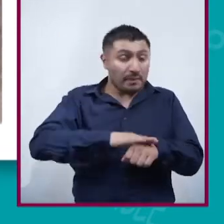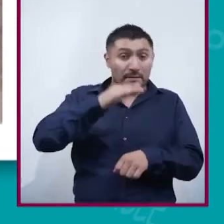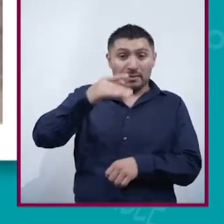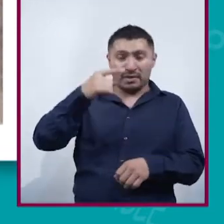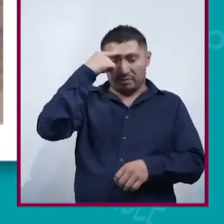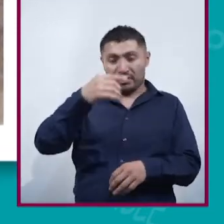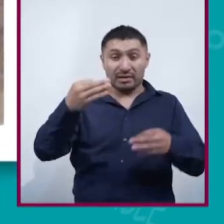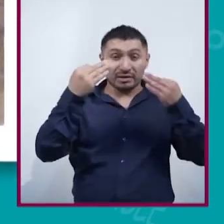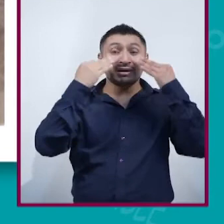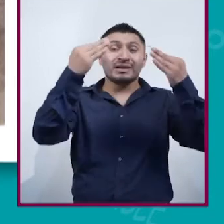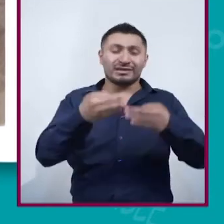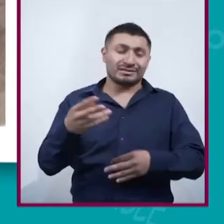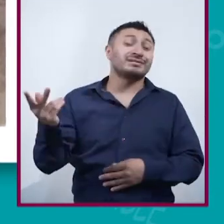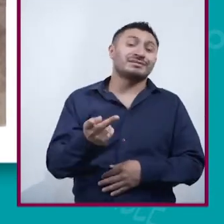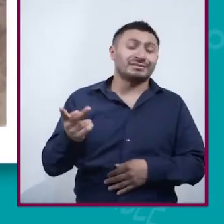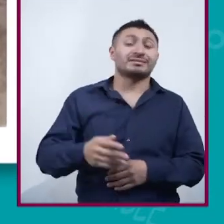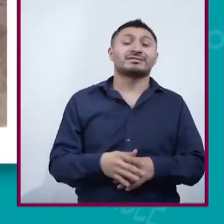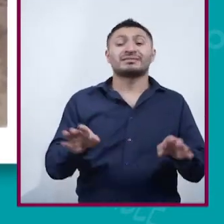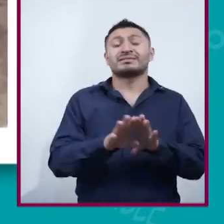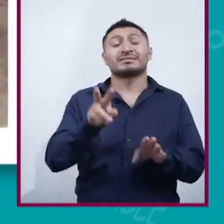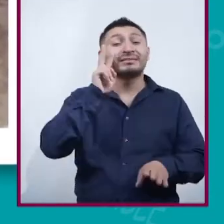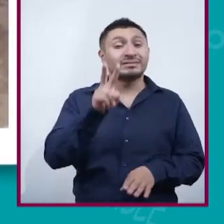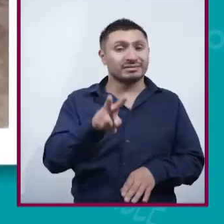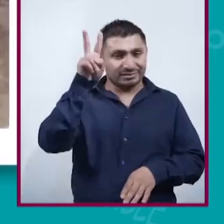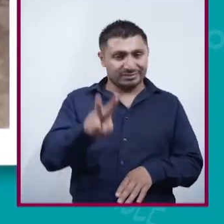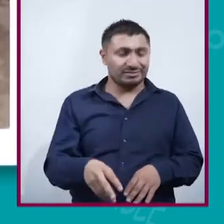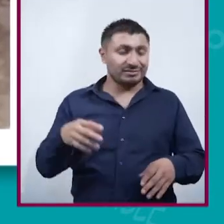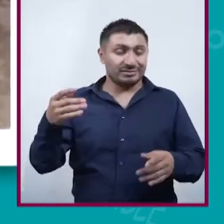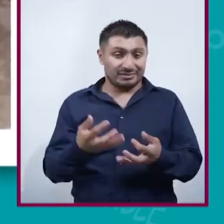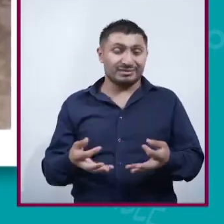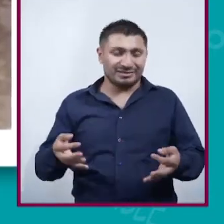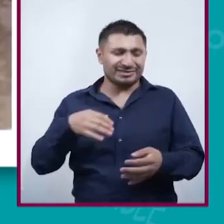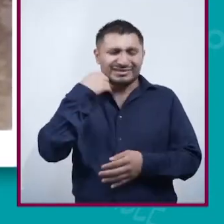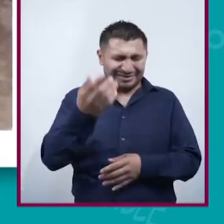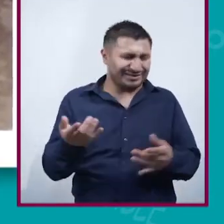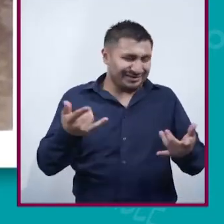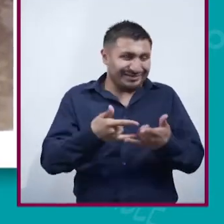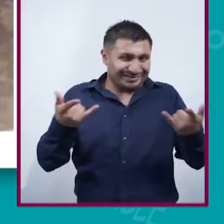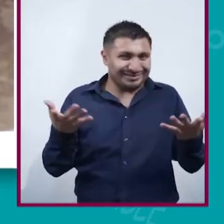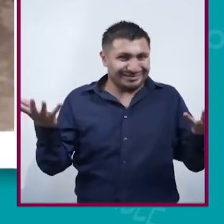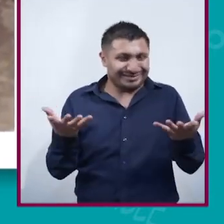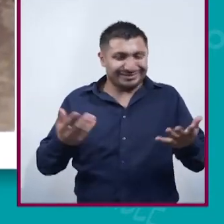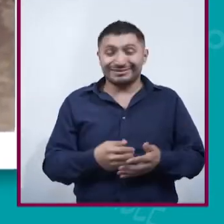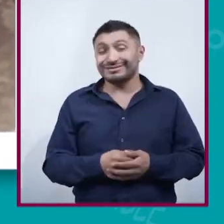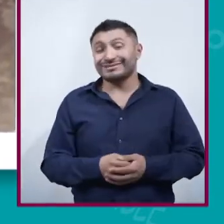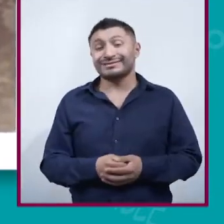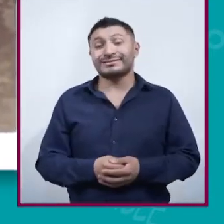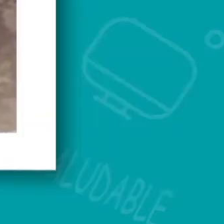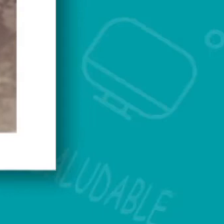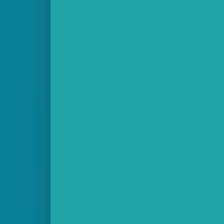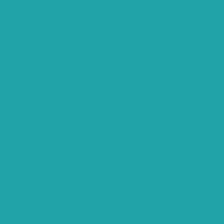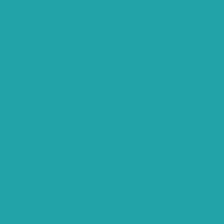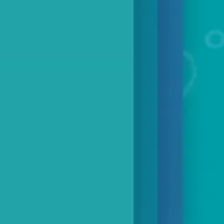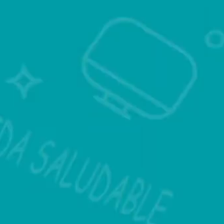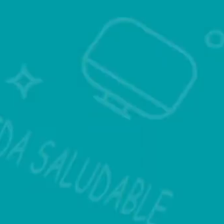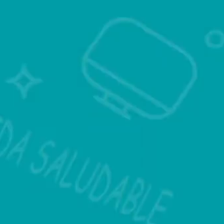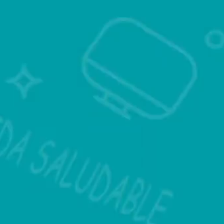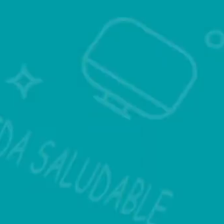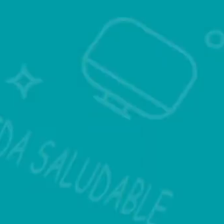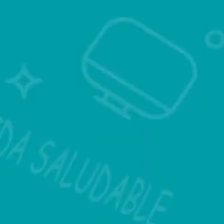fotografías que denoten y connoten el pulque. ¿Cómo ves? ¿Verdad que dan ganas de ser historiador o historiadora?